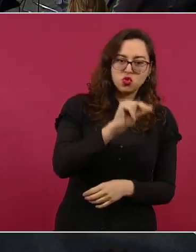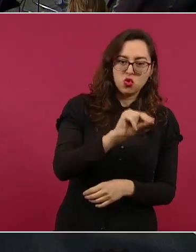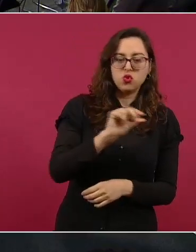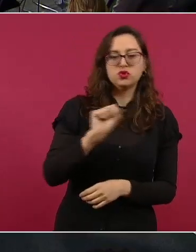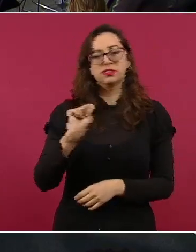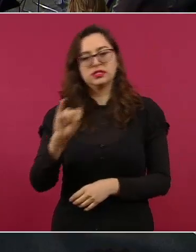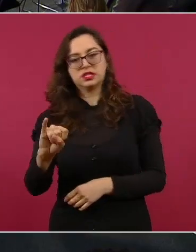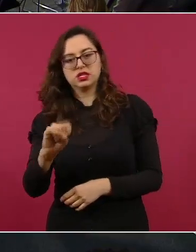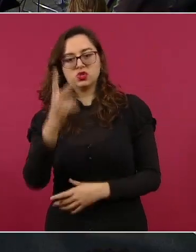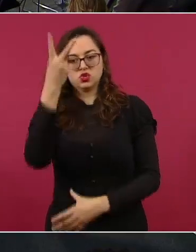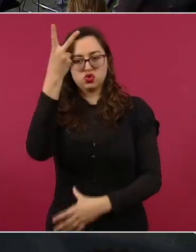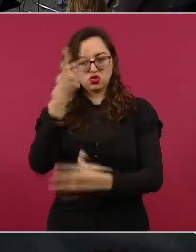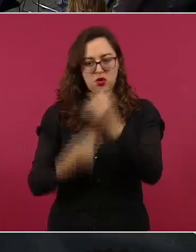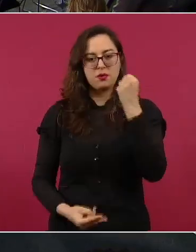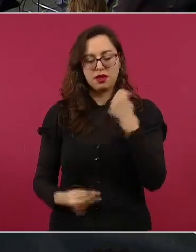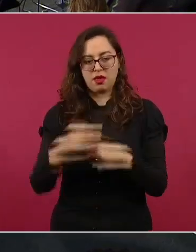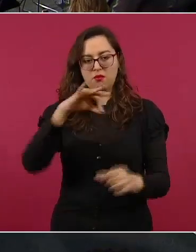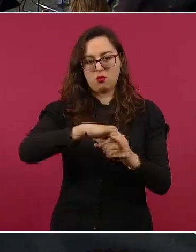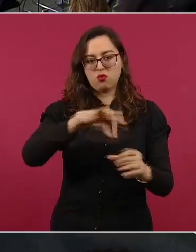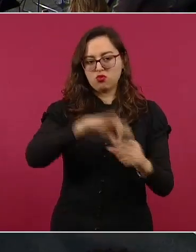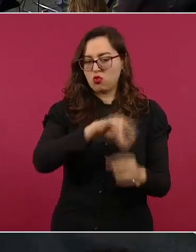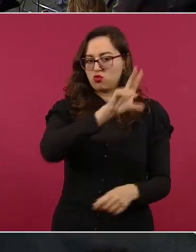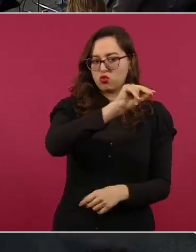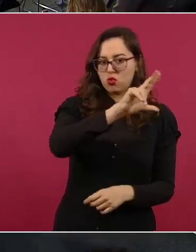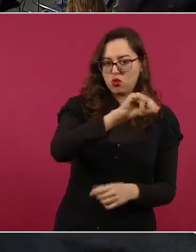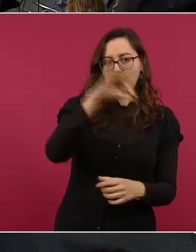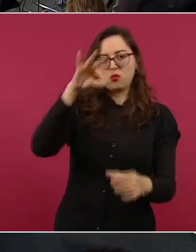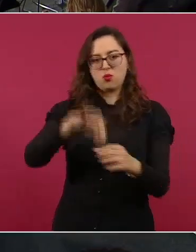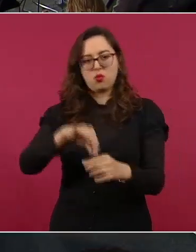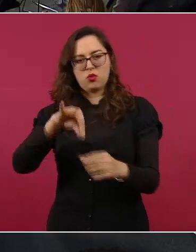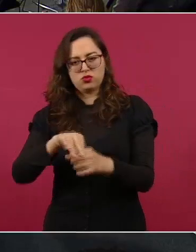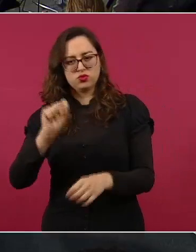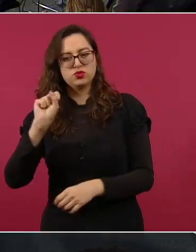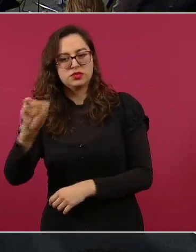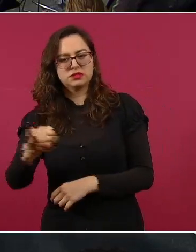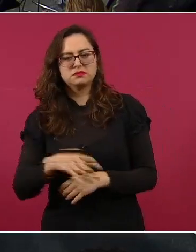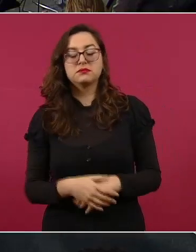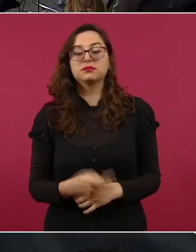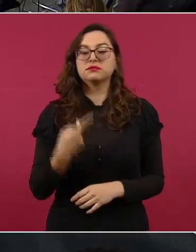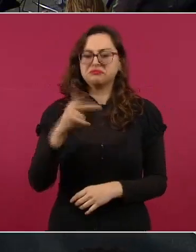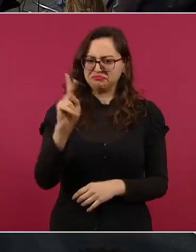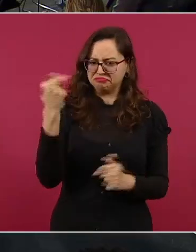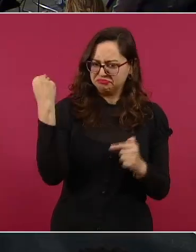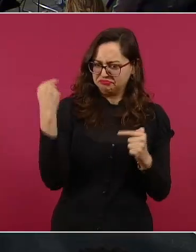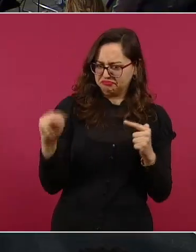están los dos. Sí, pero vamos a leer sus nombres.